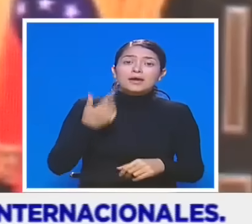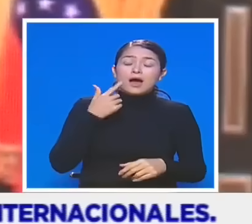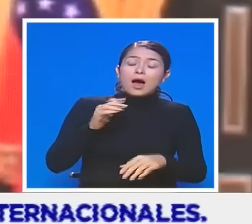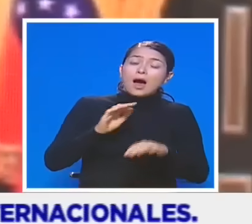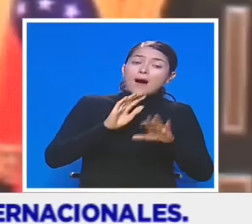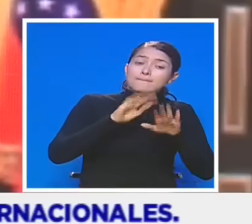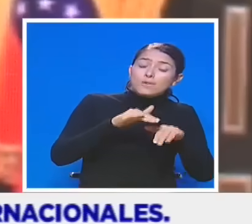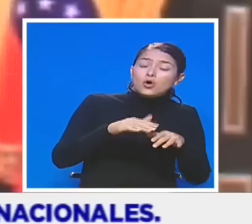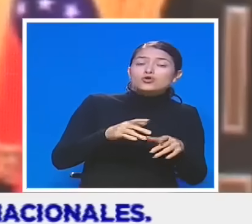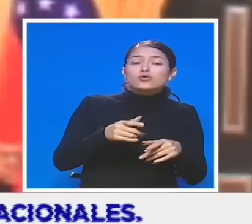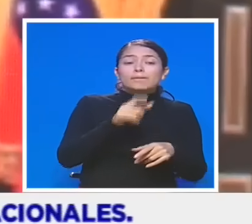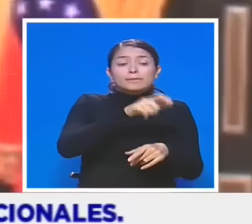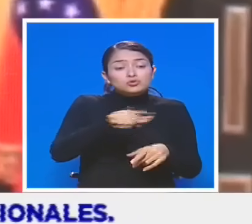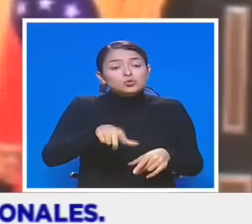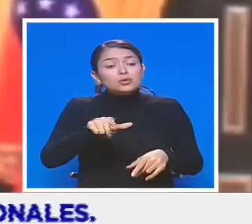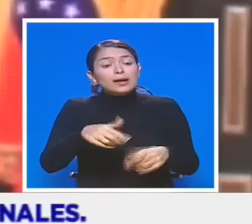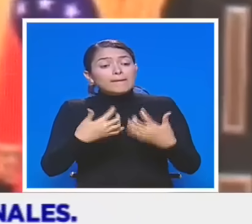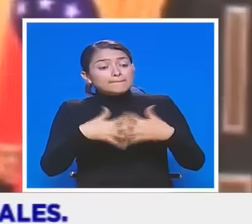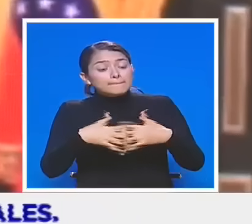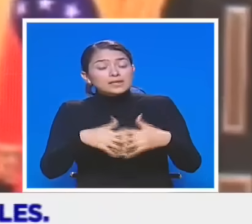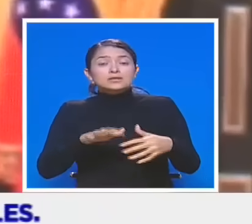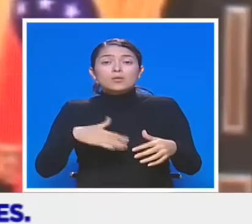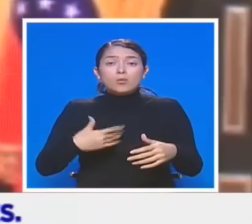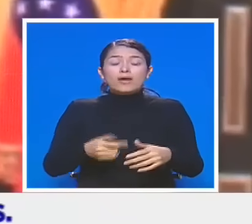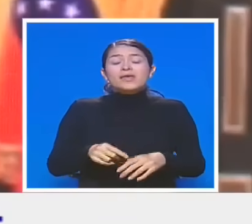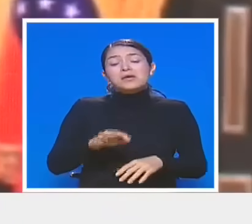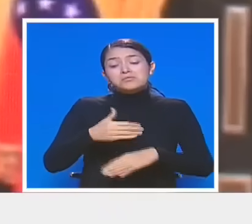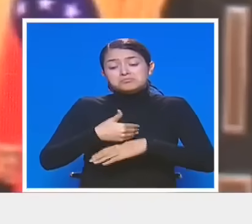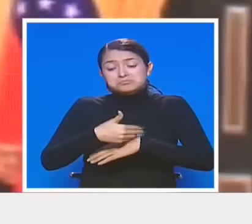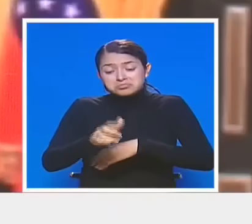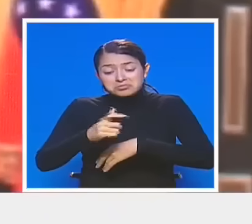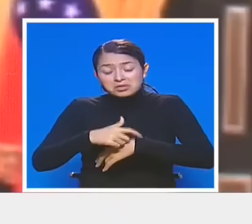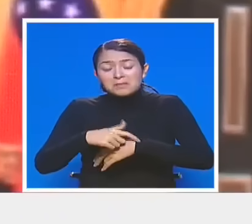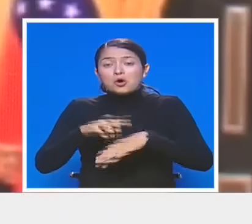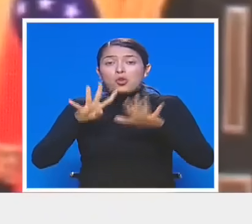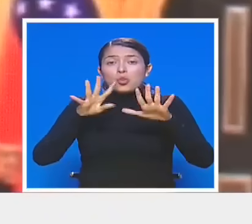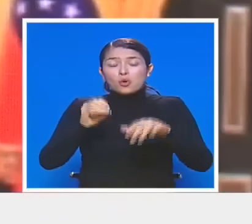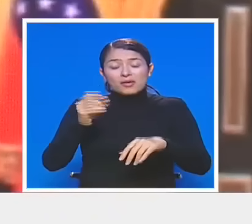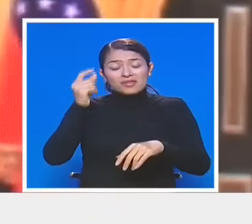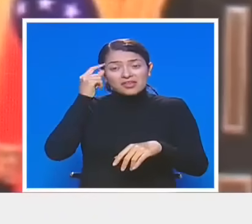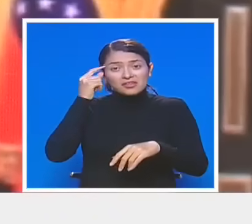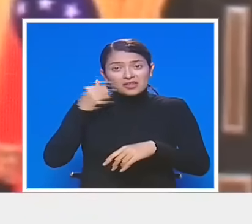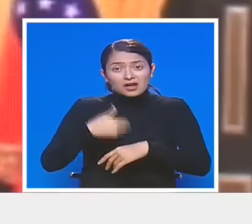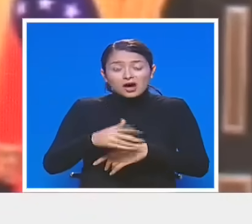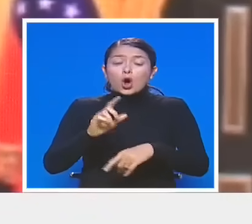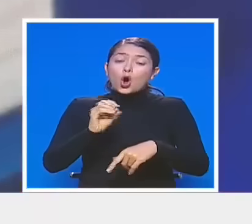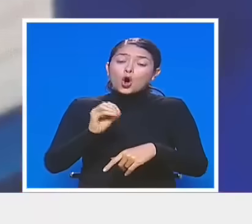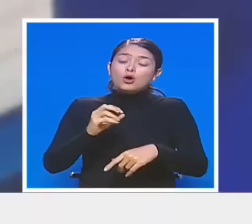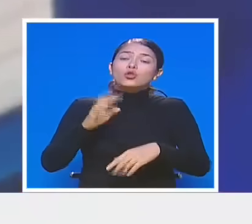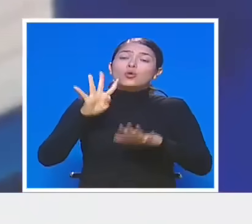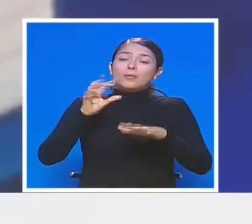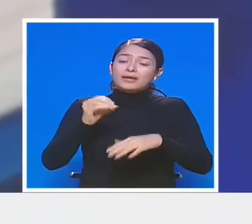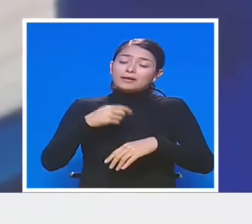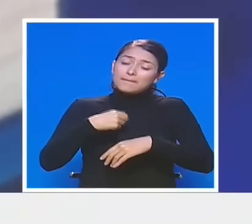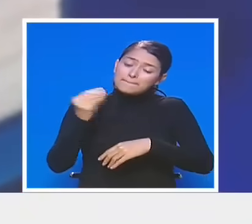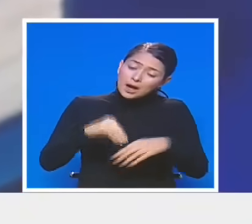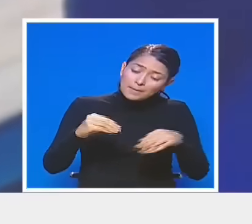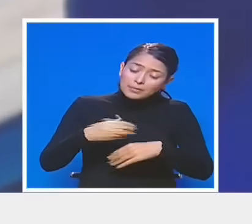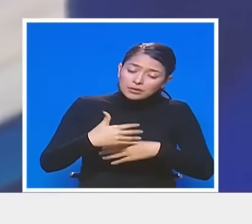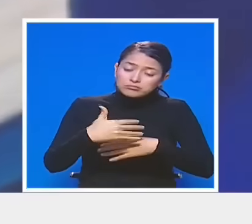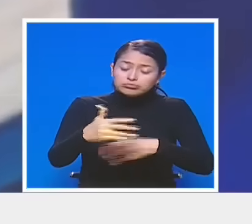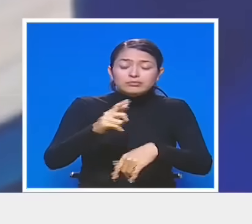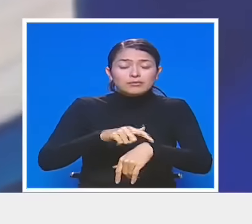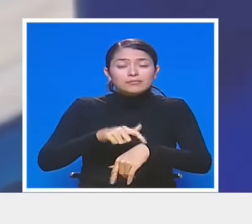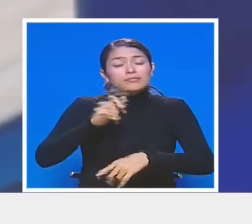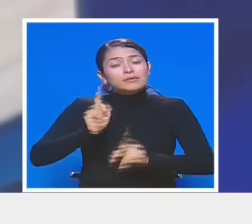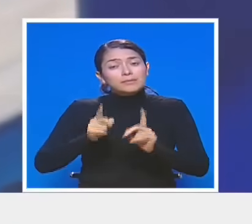empresas. La medida puede extenderse hasta por 90 días, prorrogables por un periodo igual. Pero para